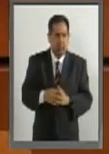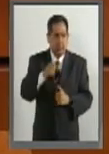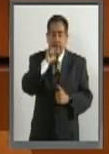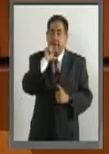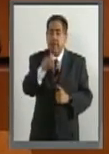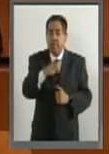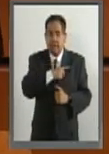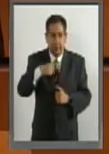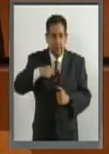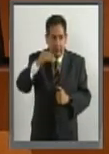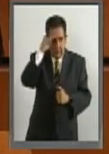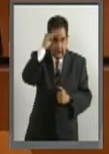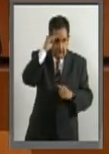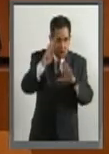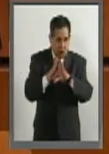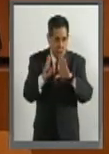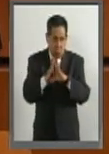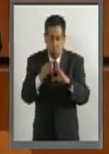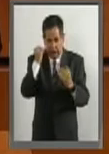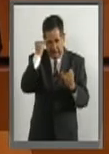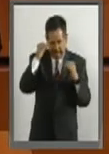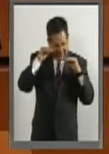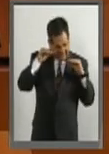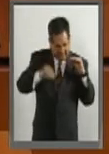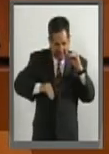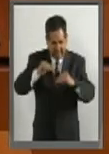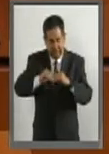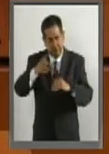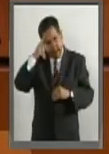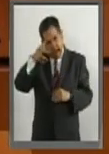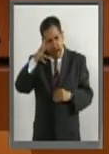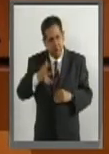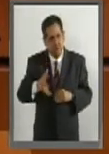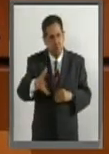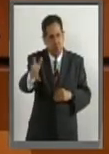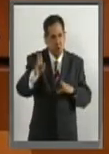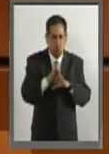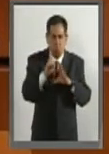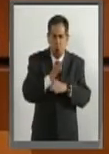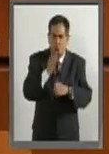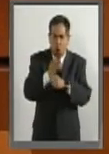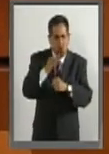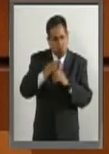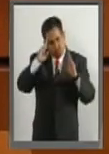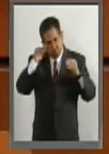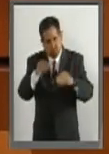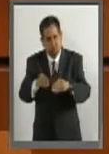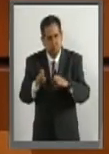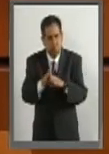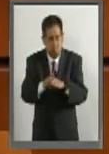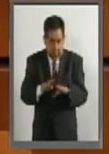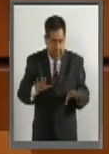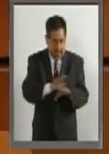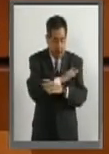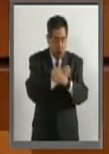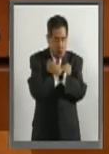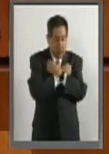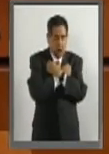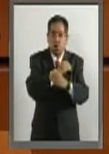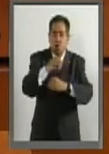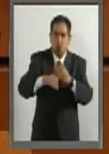también debemos construir una estrategia de largo plazo en el área que hoy nos ocupa, una reforma de la educación para